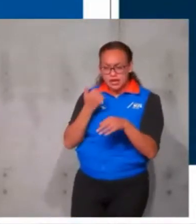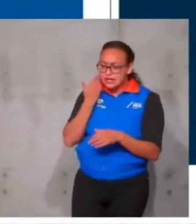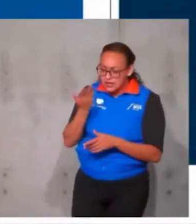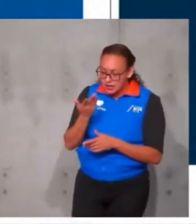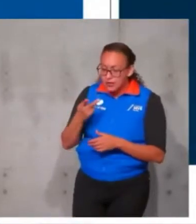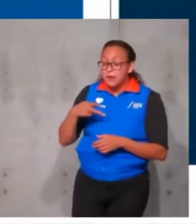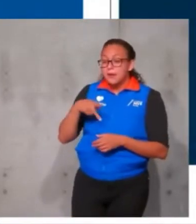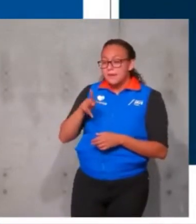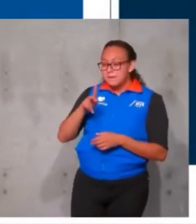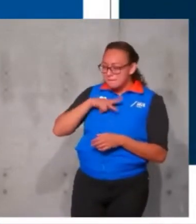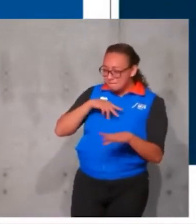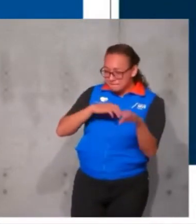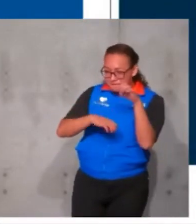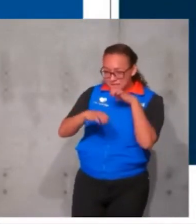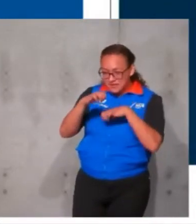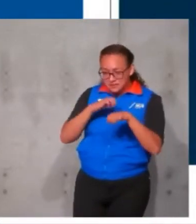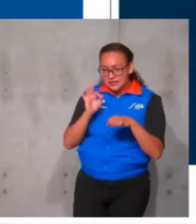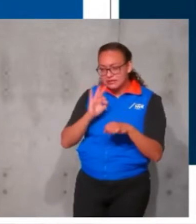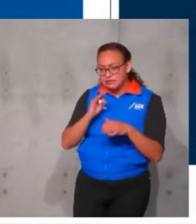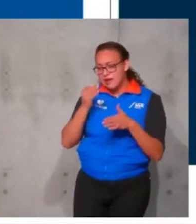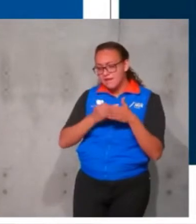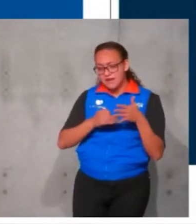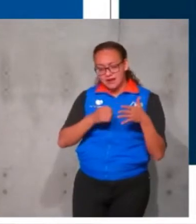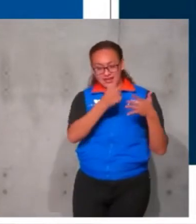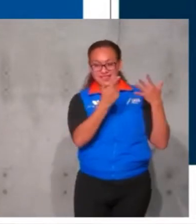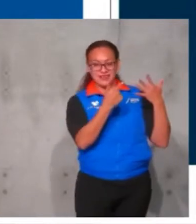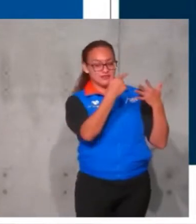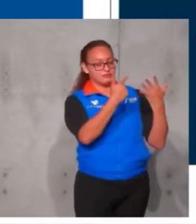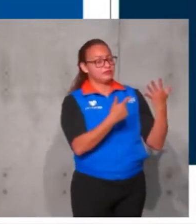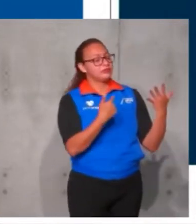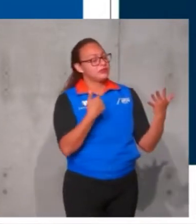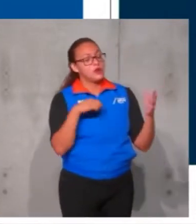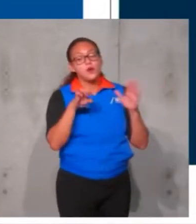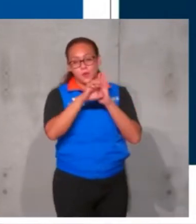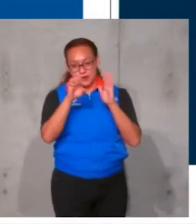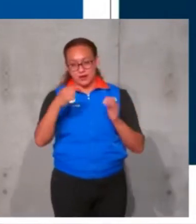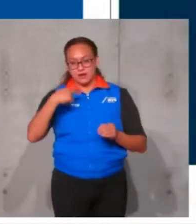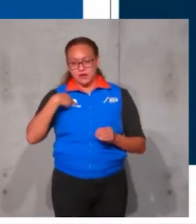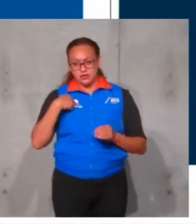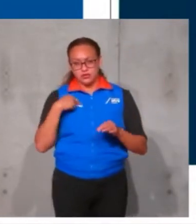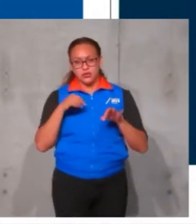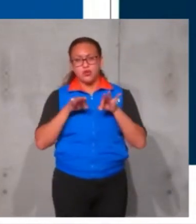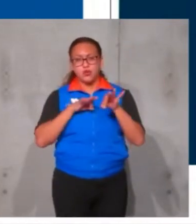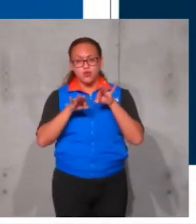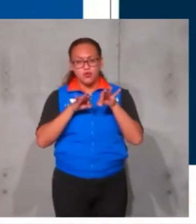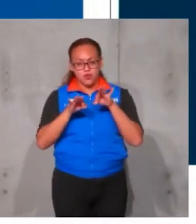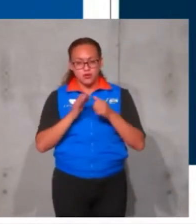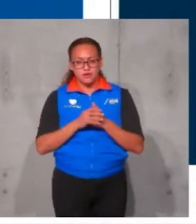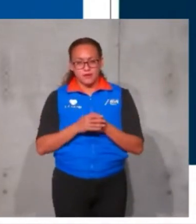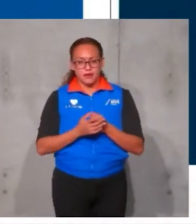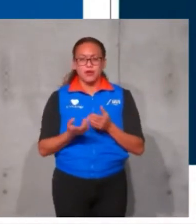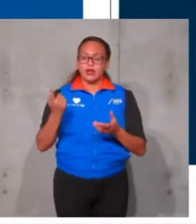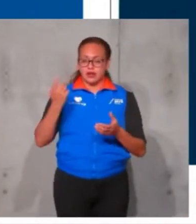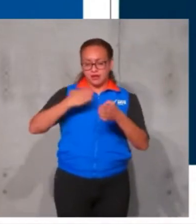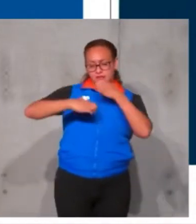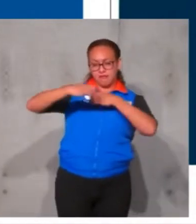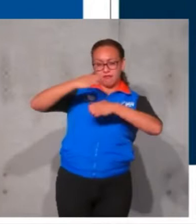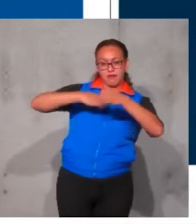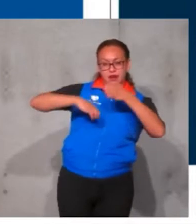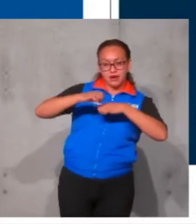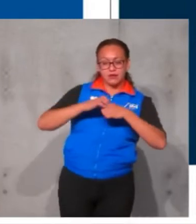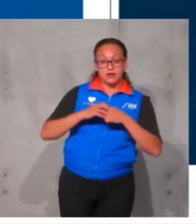pertenece mi empresa. Por ejemplo, nosotros, o yo que trabajo en una imprenta